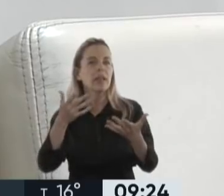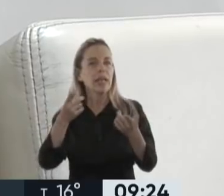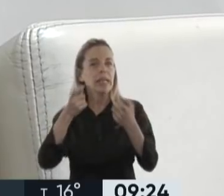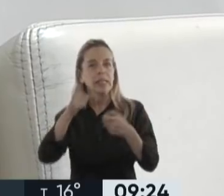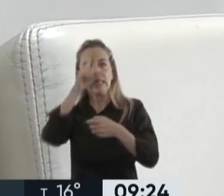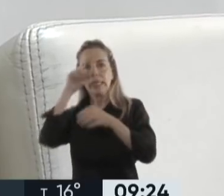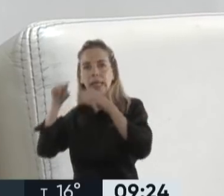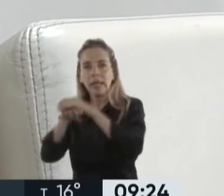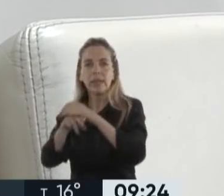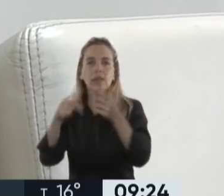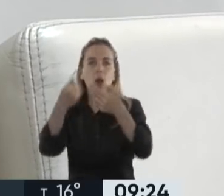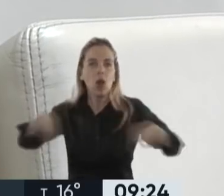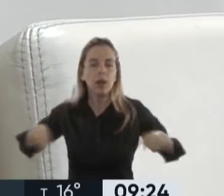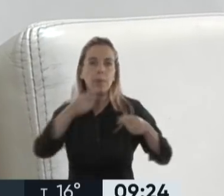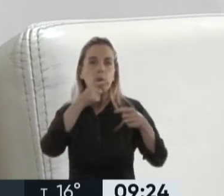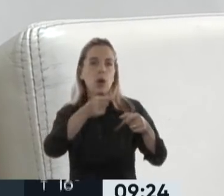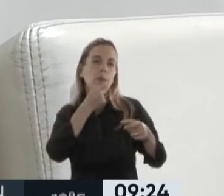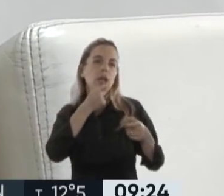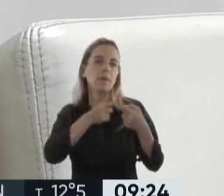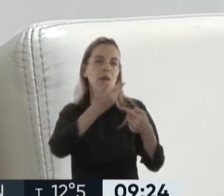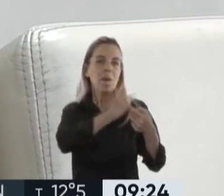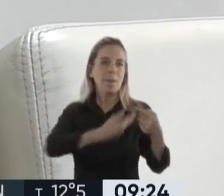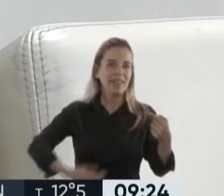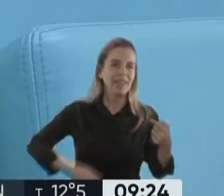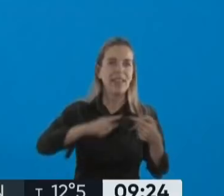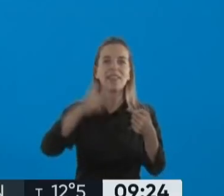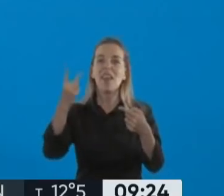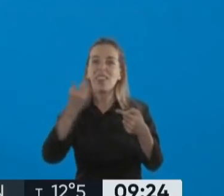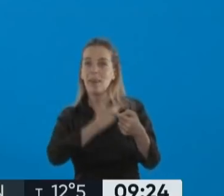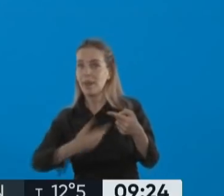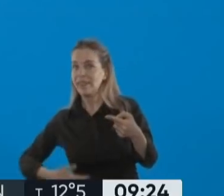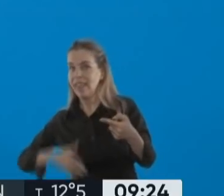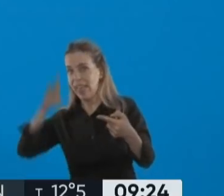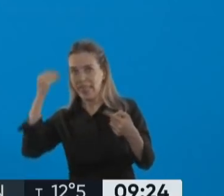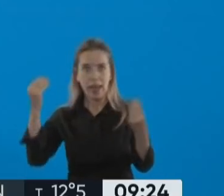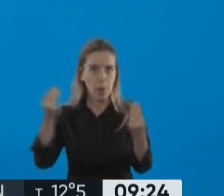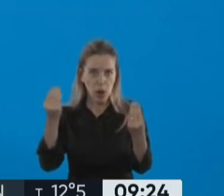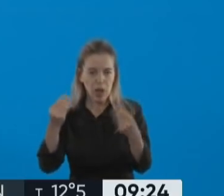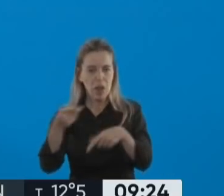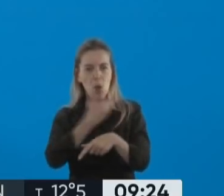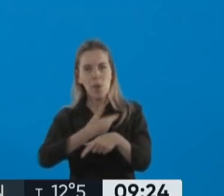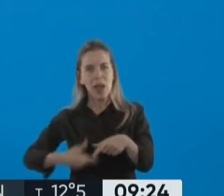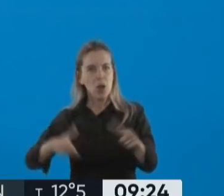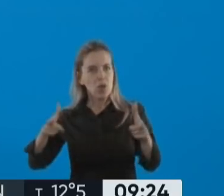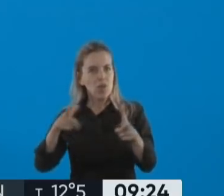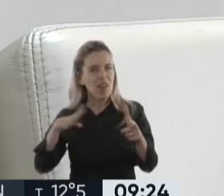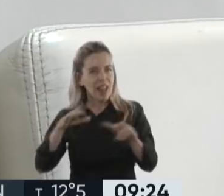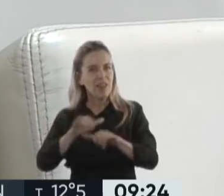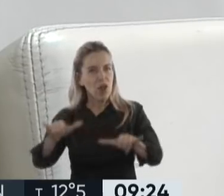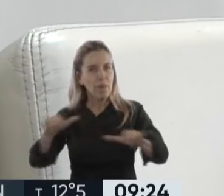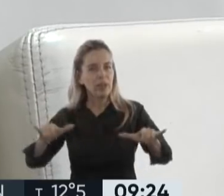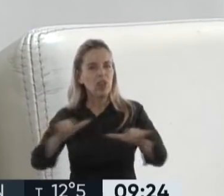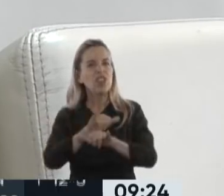internaciones o consultas médicas por parte del presidente, de la vicepresidenta. ¿Por qué el gobierno no informa oficialmente este tipo